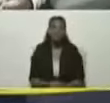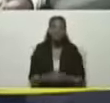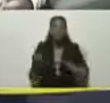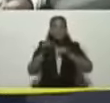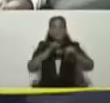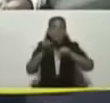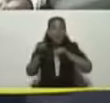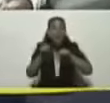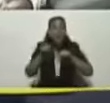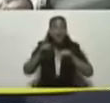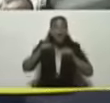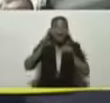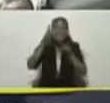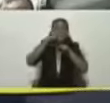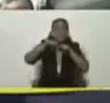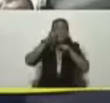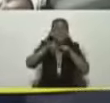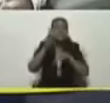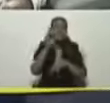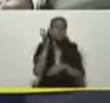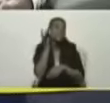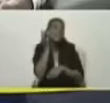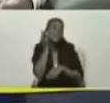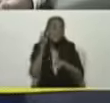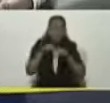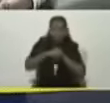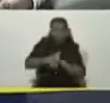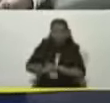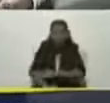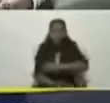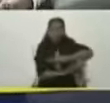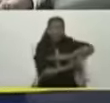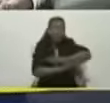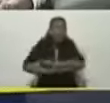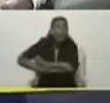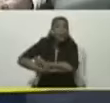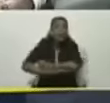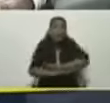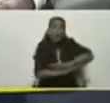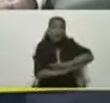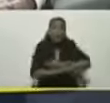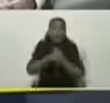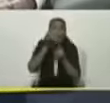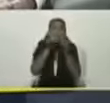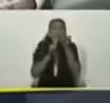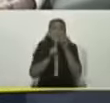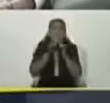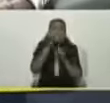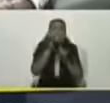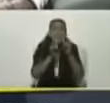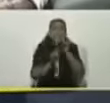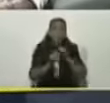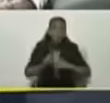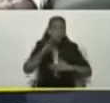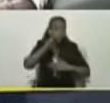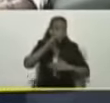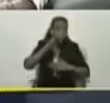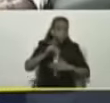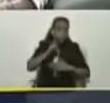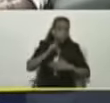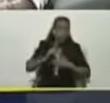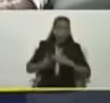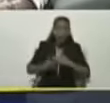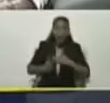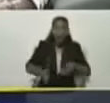Preparar la llegada del niño y de la niña a una nueva sociedad. Desde el vientre sagrado